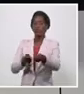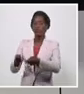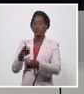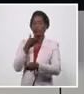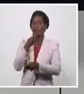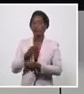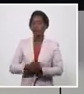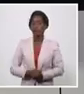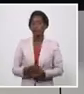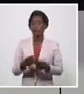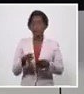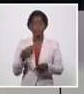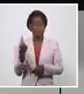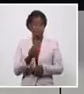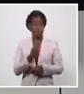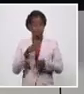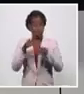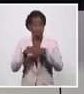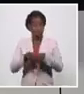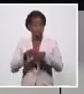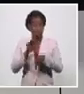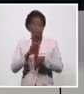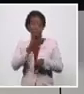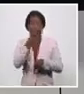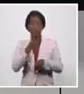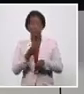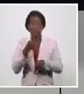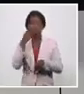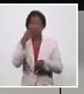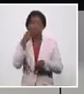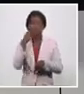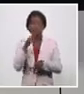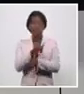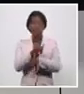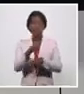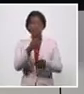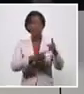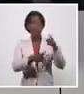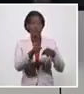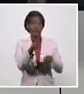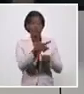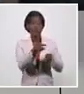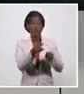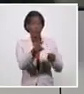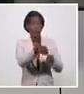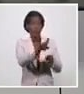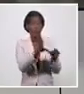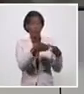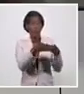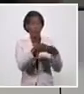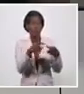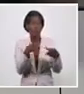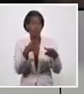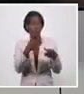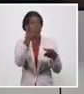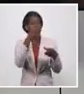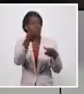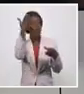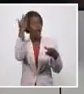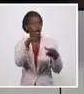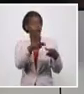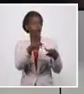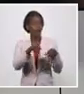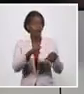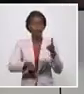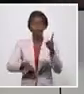jóvenes quienes más nos hemos identificado con la obra de varios de sus protagonistas, eso también es indudable. De hecho, para muchos jóvenes,